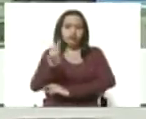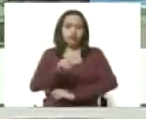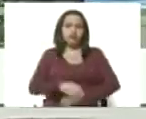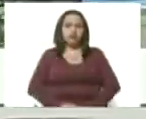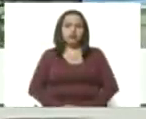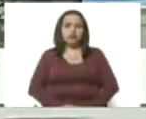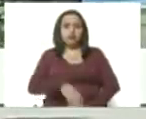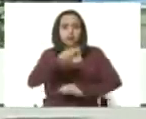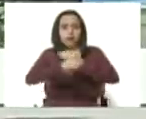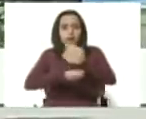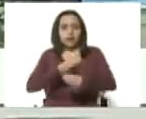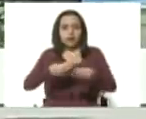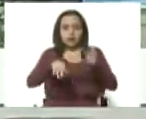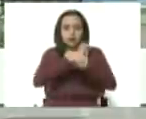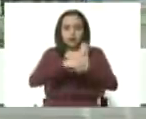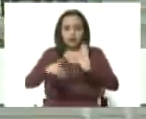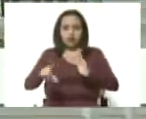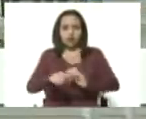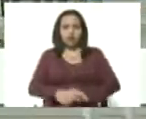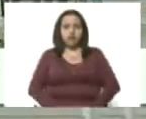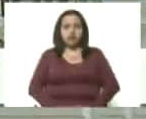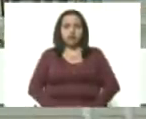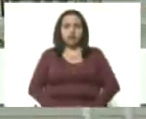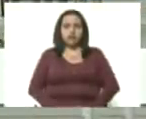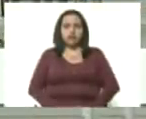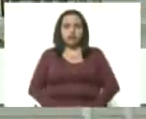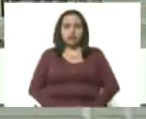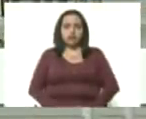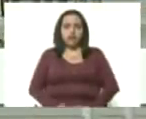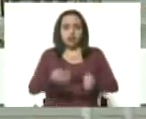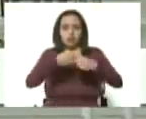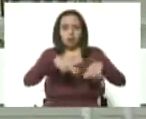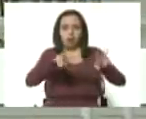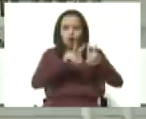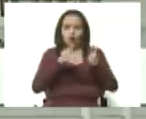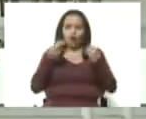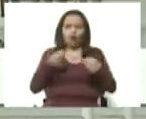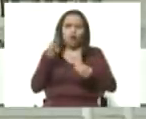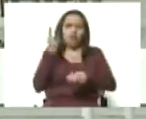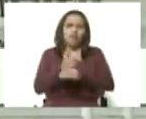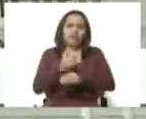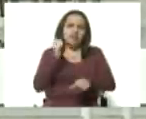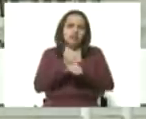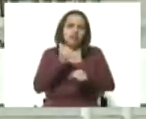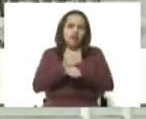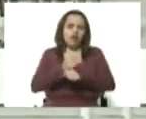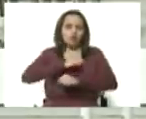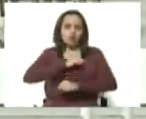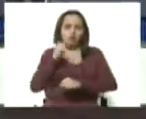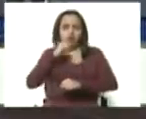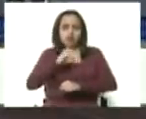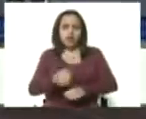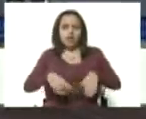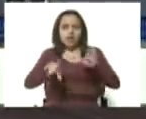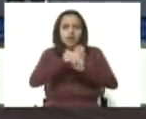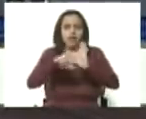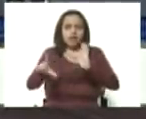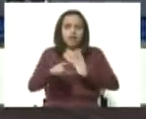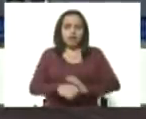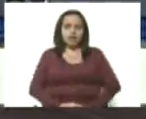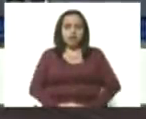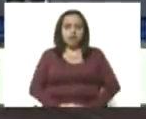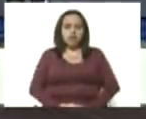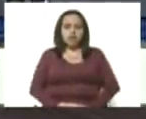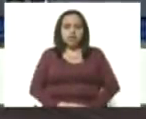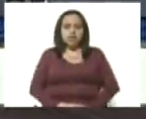la creación de leyes, estatutos de la función policial, la ley orgánica del Servicio de Policía y